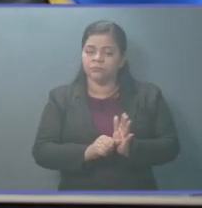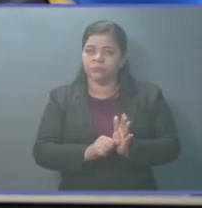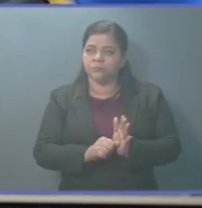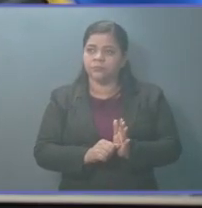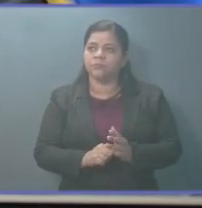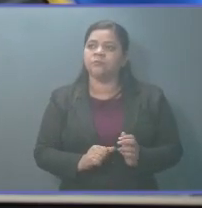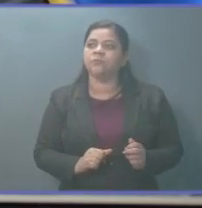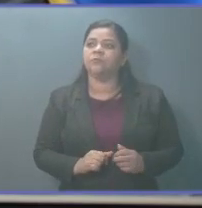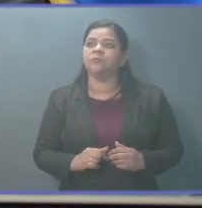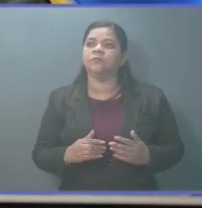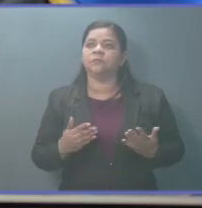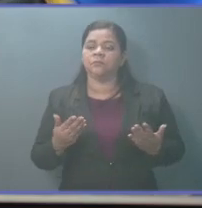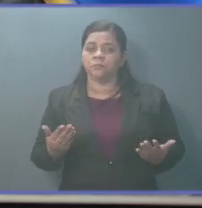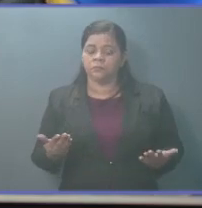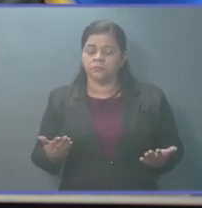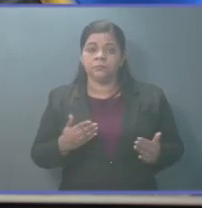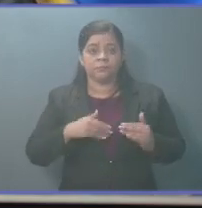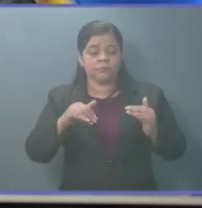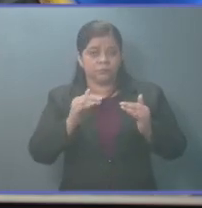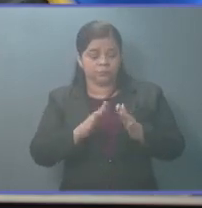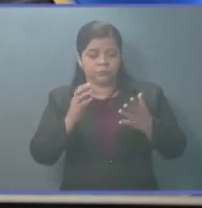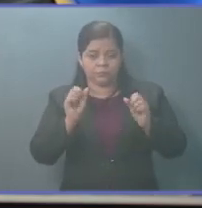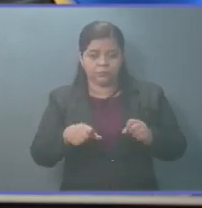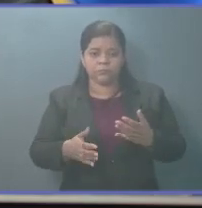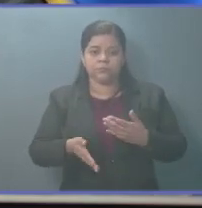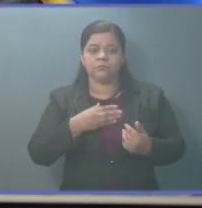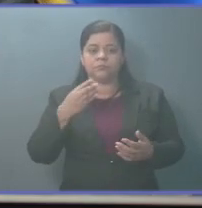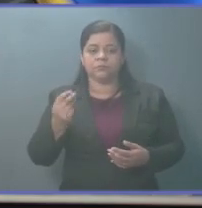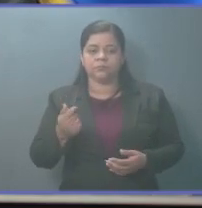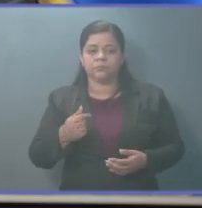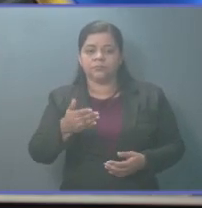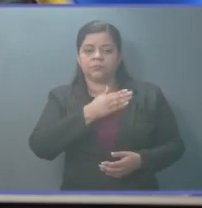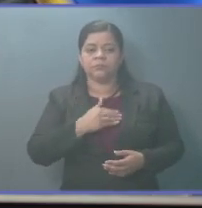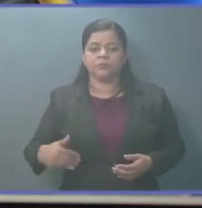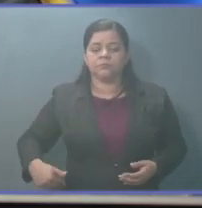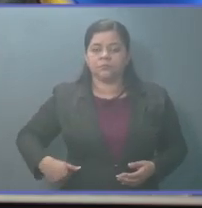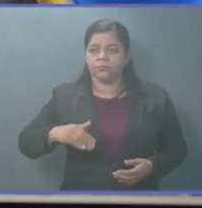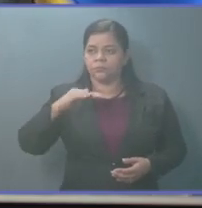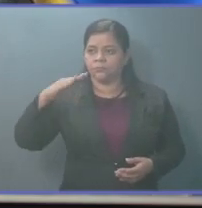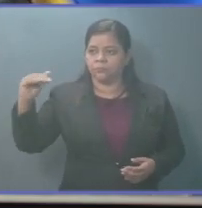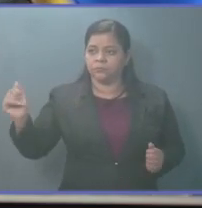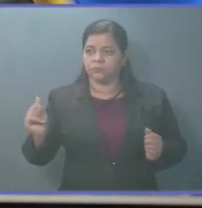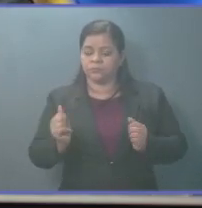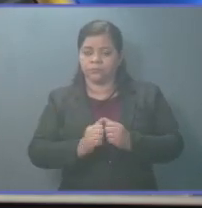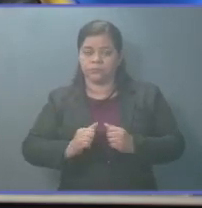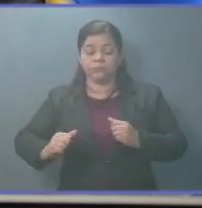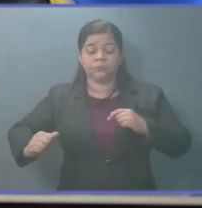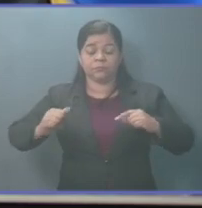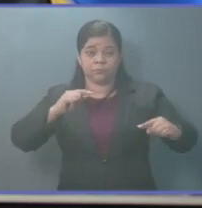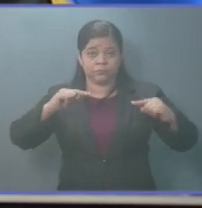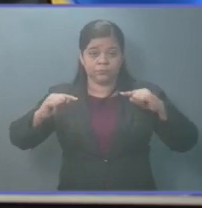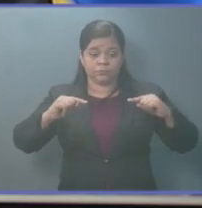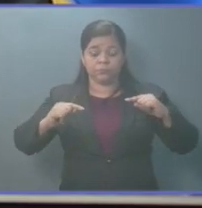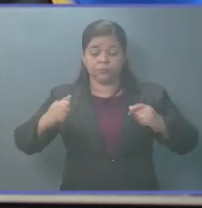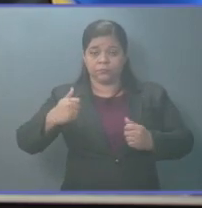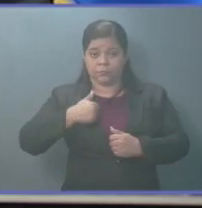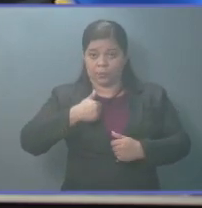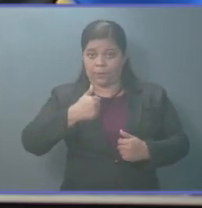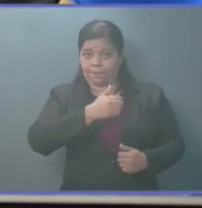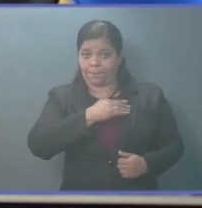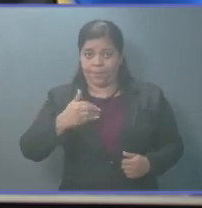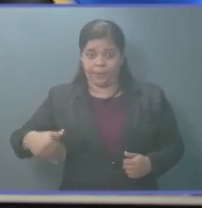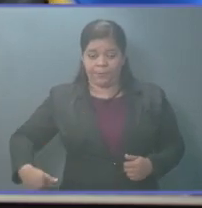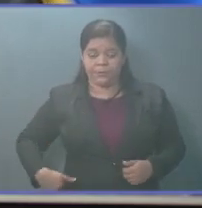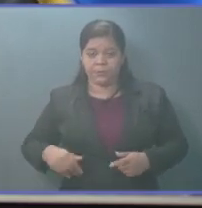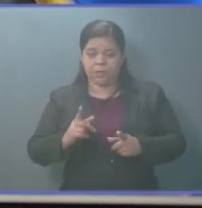recinto legislativo y habilitar que el presidente de la República y comandante general de la Fuerza Armada tomara la silla del presidente